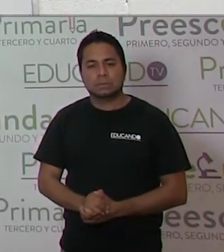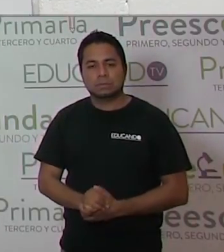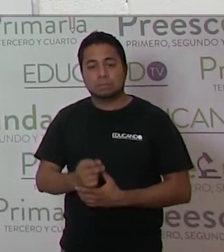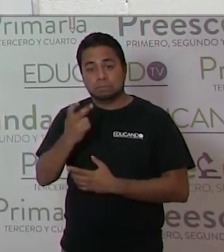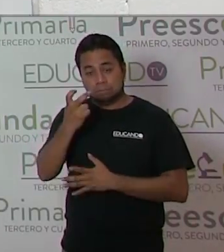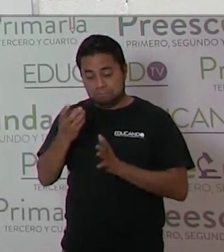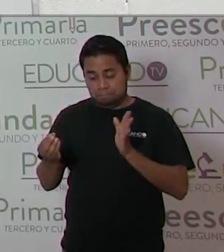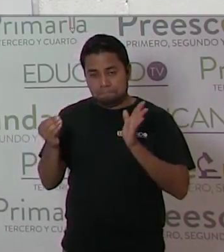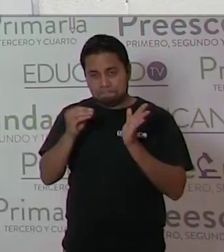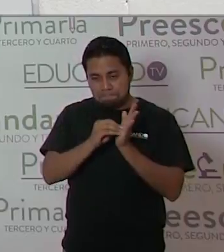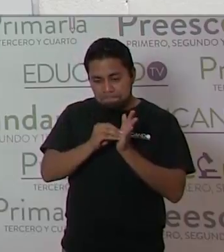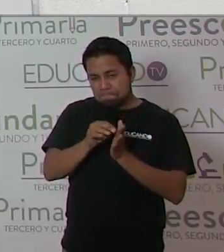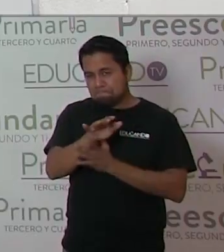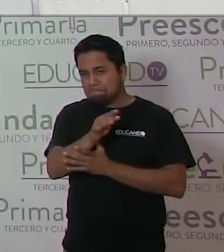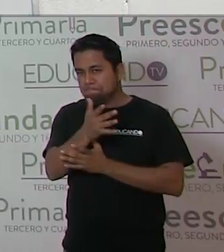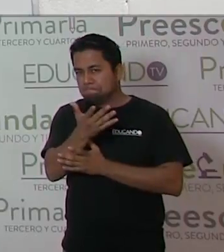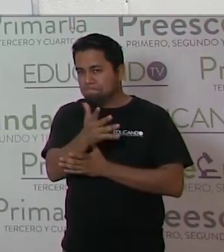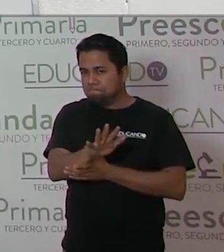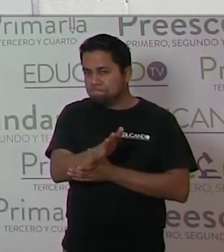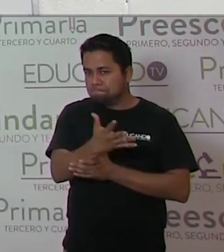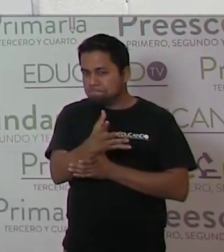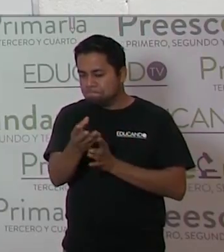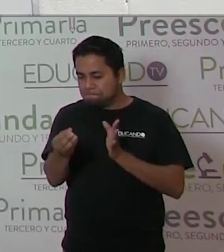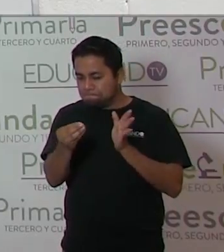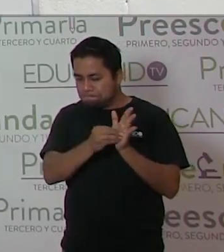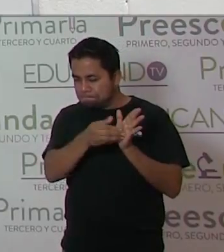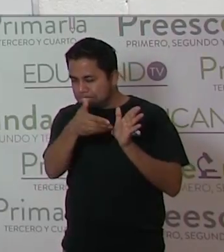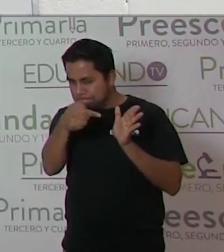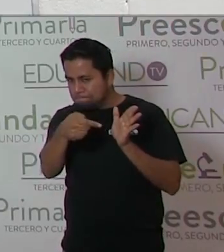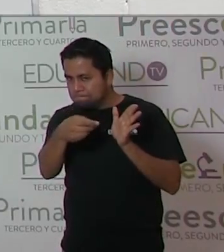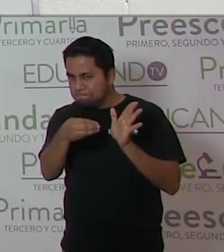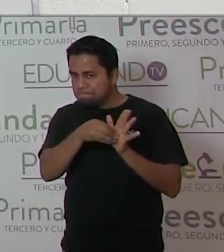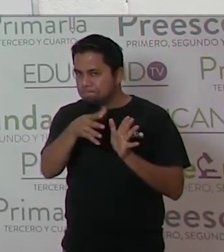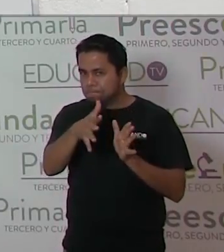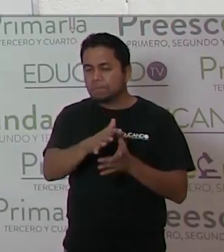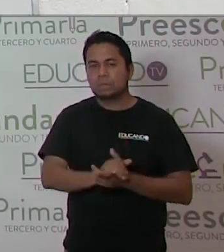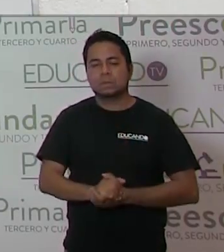este iría más o menos aquí,